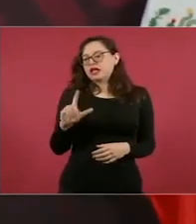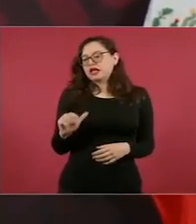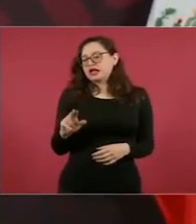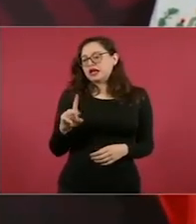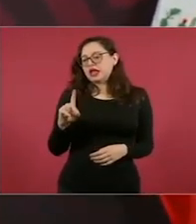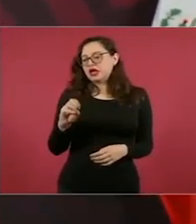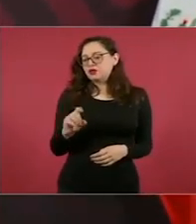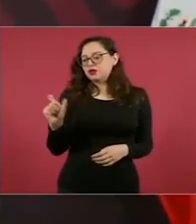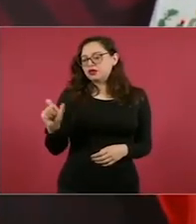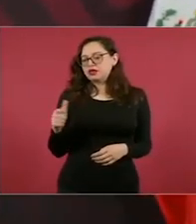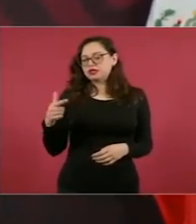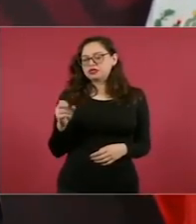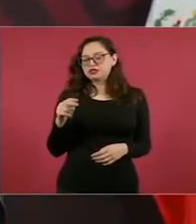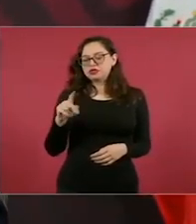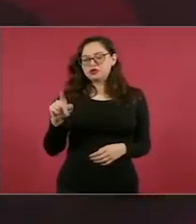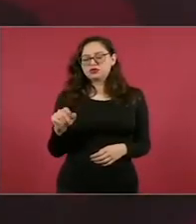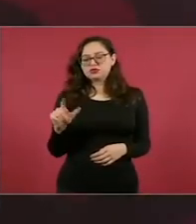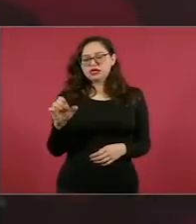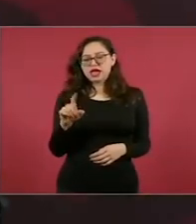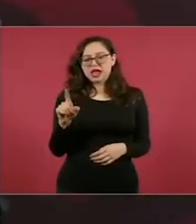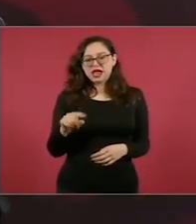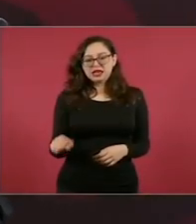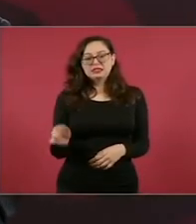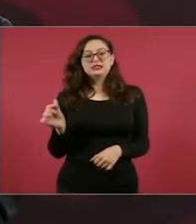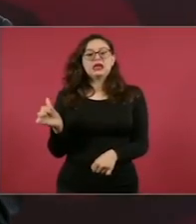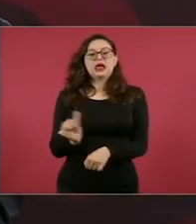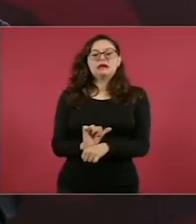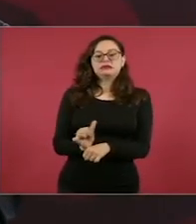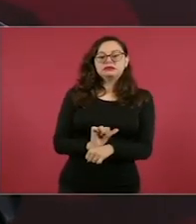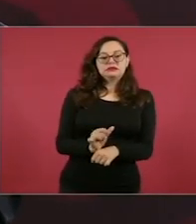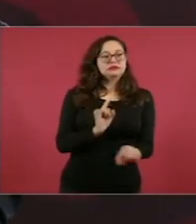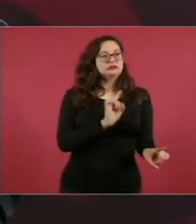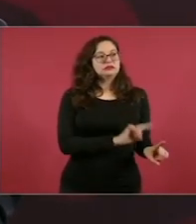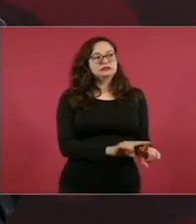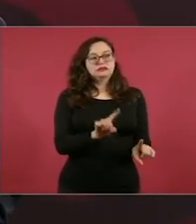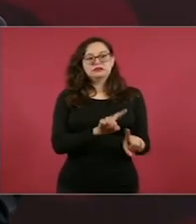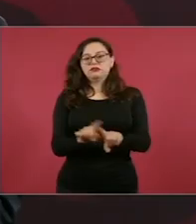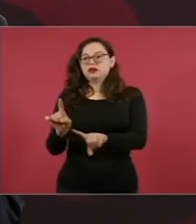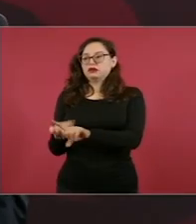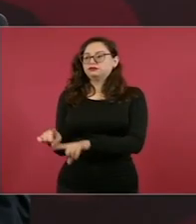no tendría por qué hacer un posicionamiento o en todo caso justificar veras sus acciones.